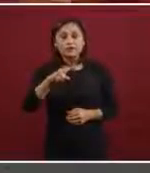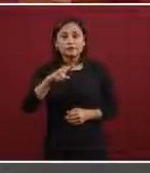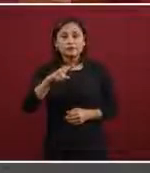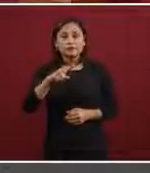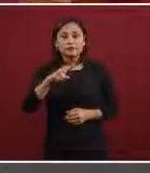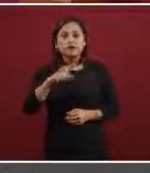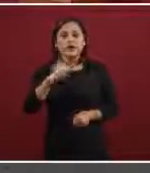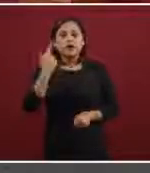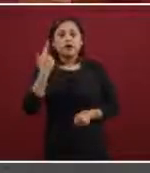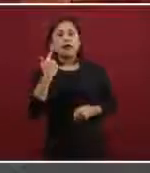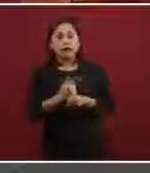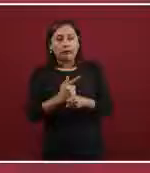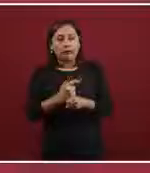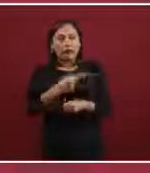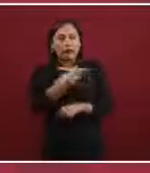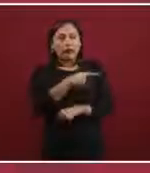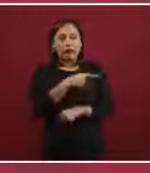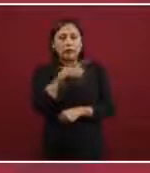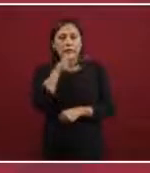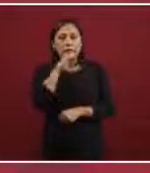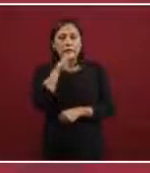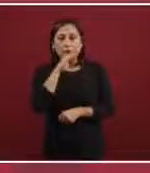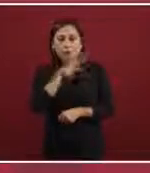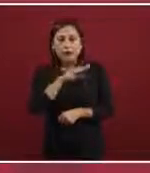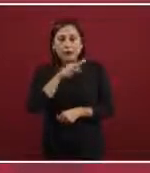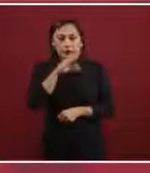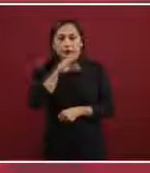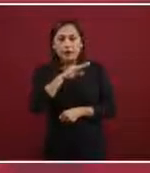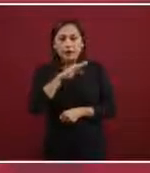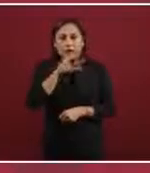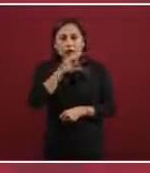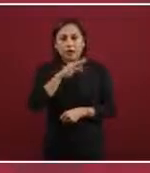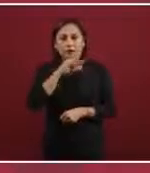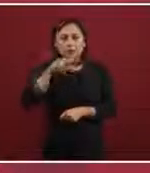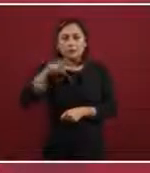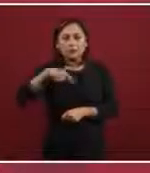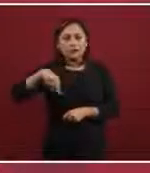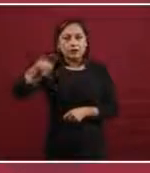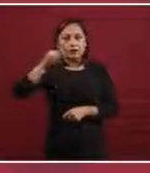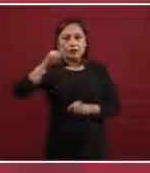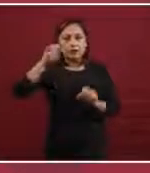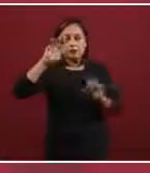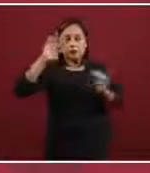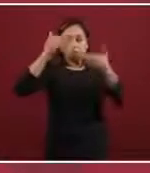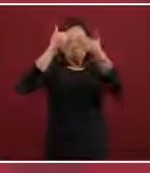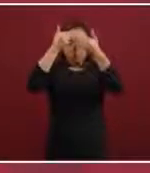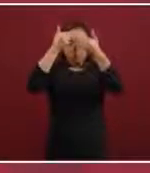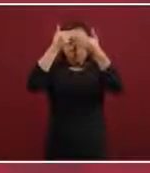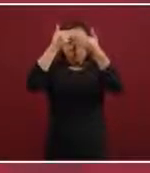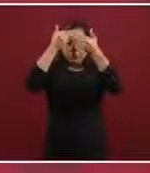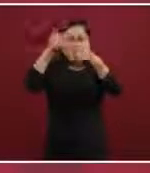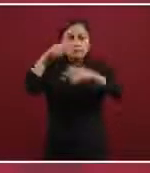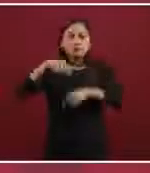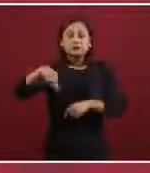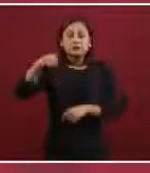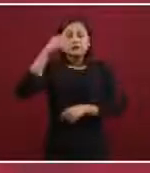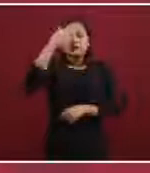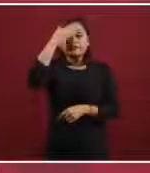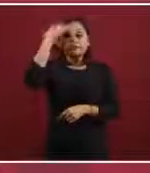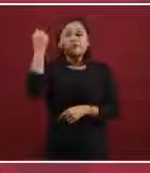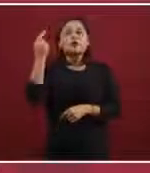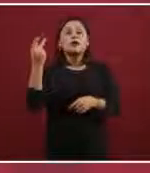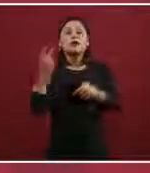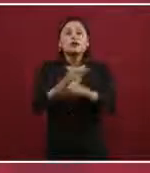que si va a producir una descomposición social y que se iba a